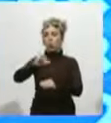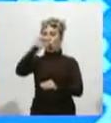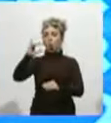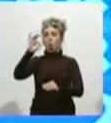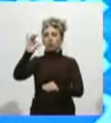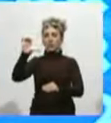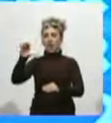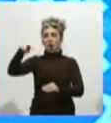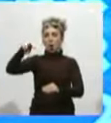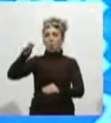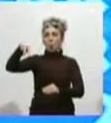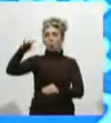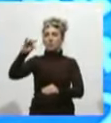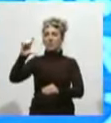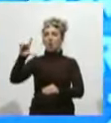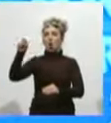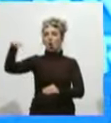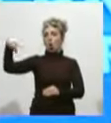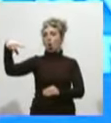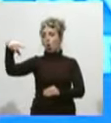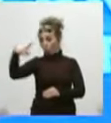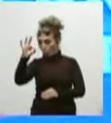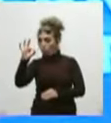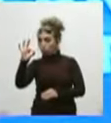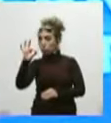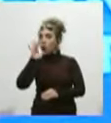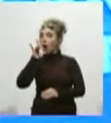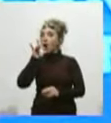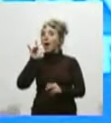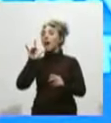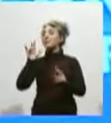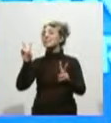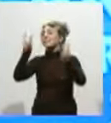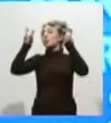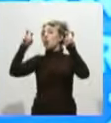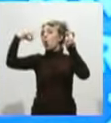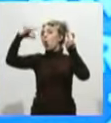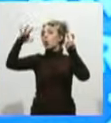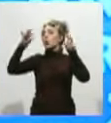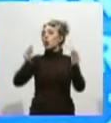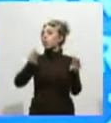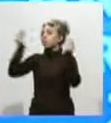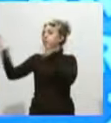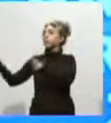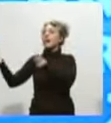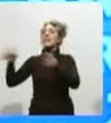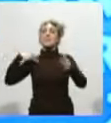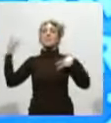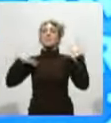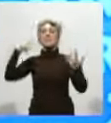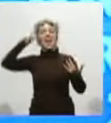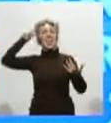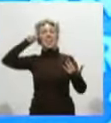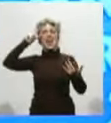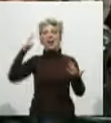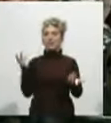entrega también, como no, de este título que solo se entrega en este carnaval, en esta gala, al drag Simpatía. Ese aplauso para recibir a